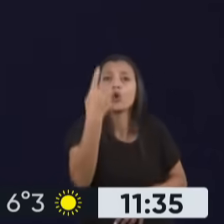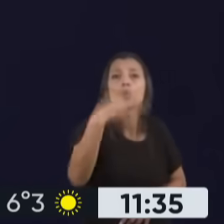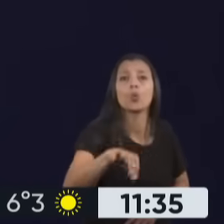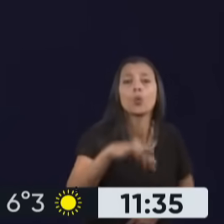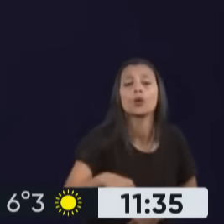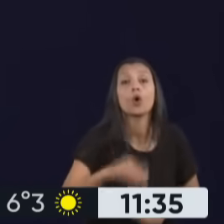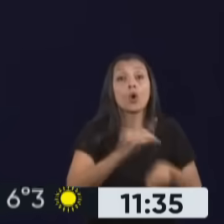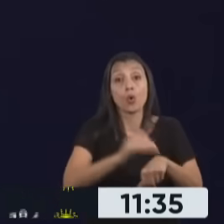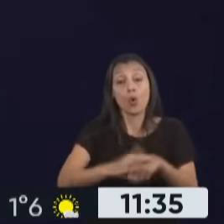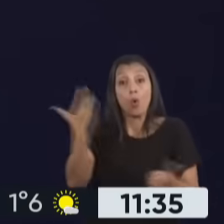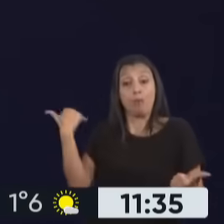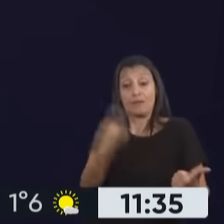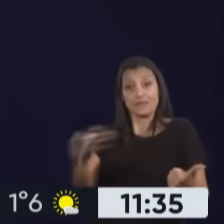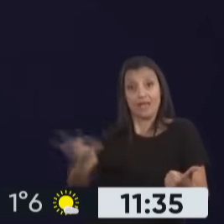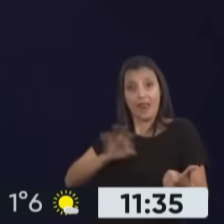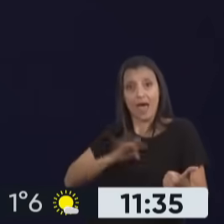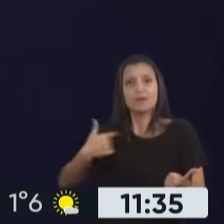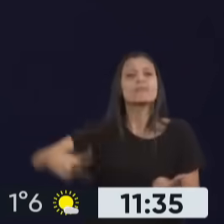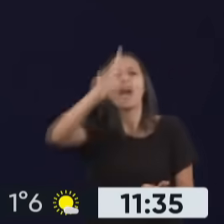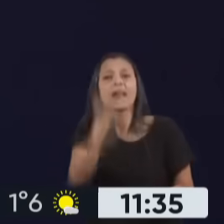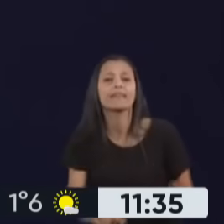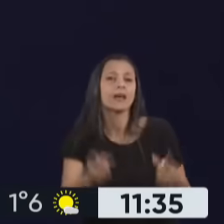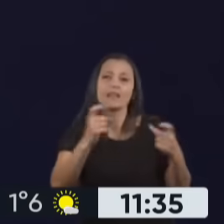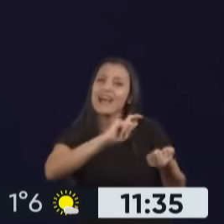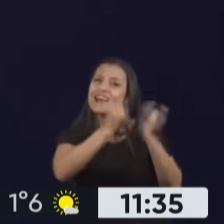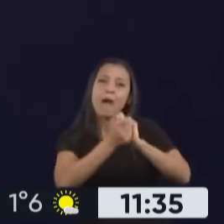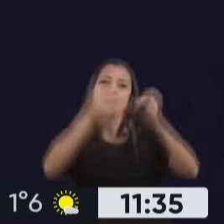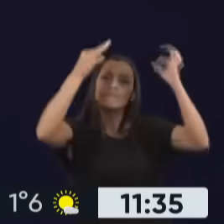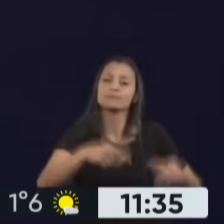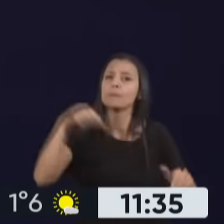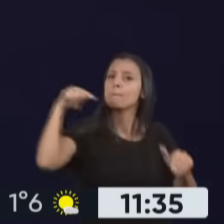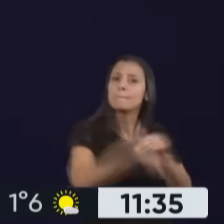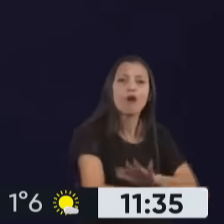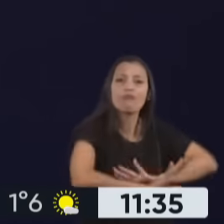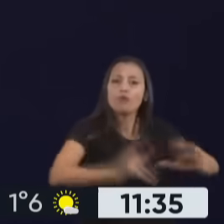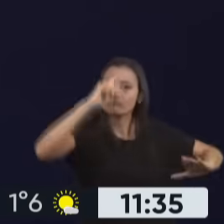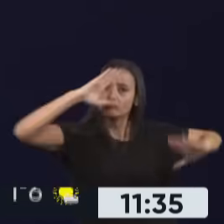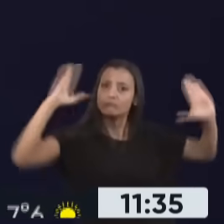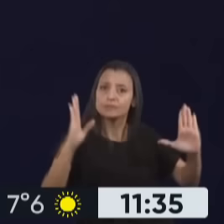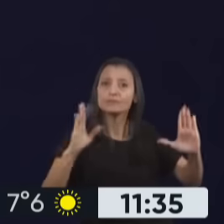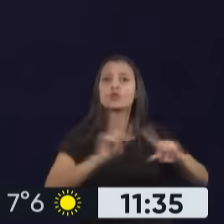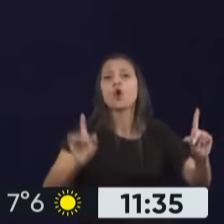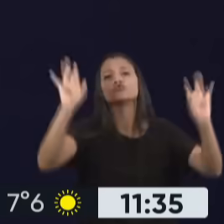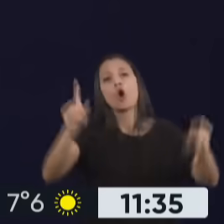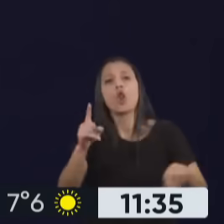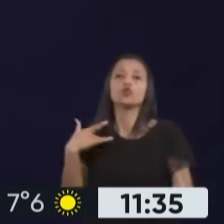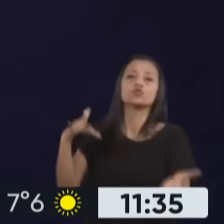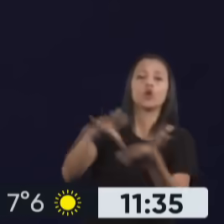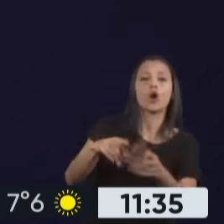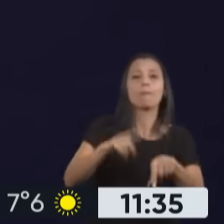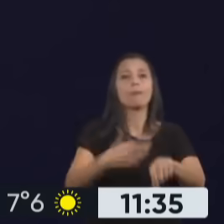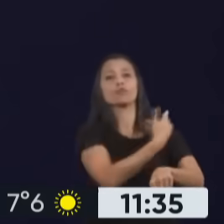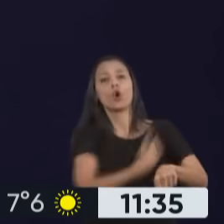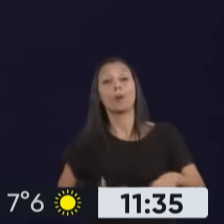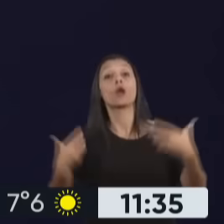los últimos 100 años, Argentina necesita reformas profundas, reformas que excedan al gobierno nacional. Por eso,